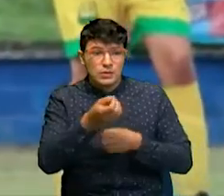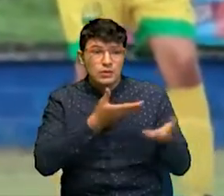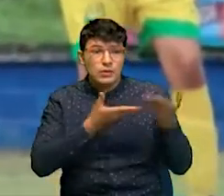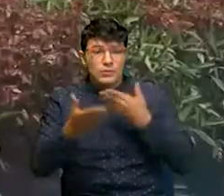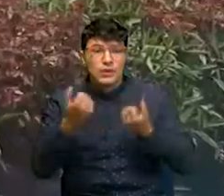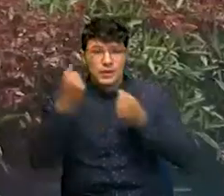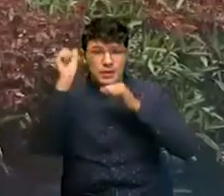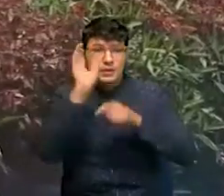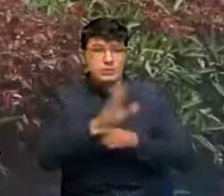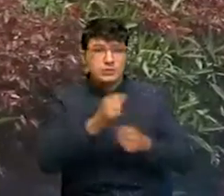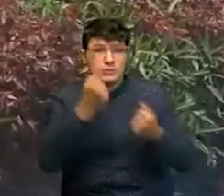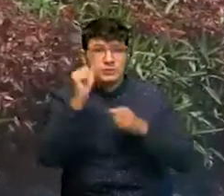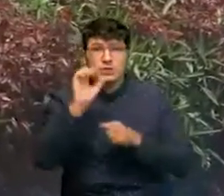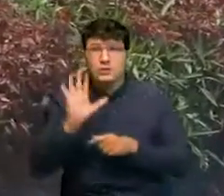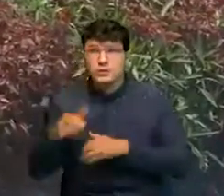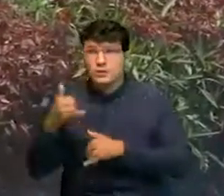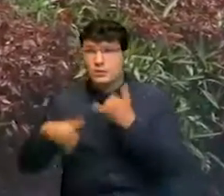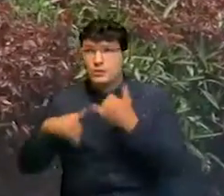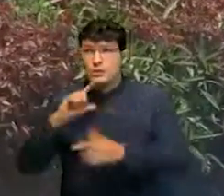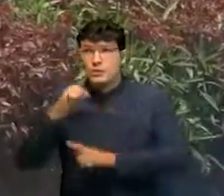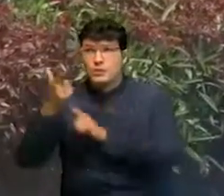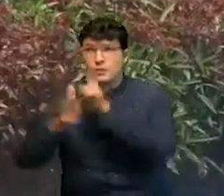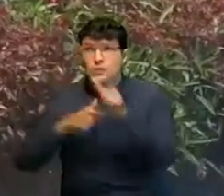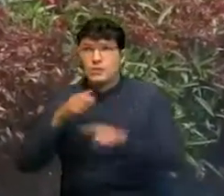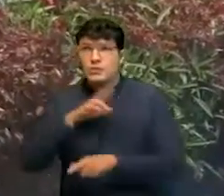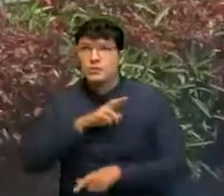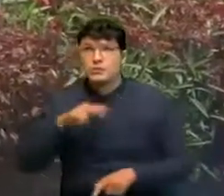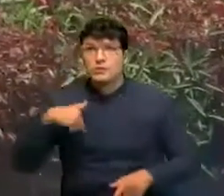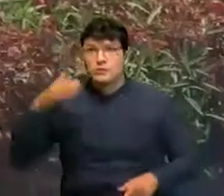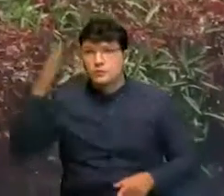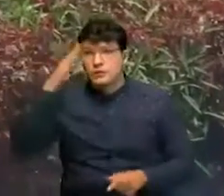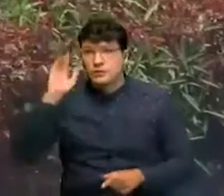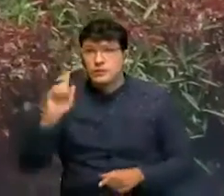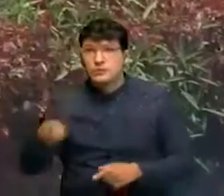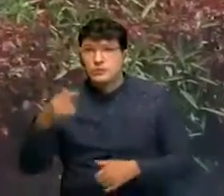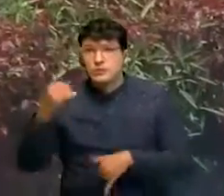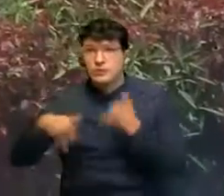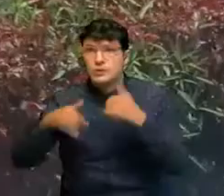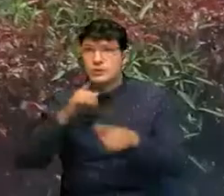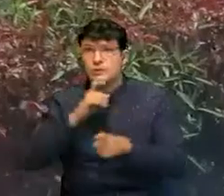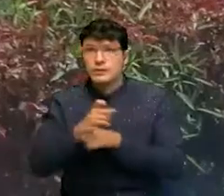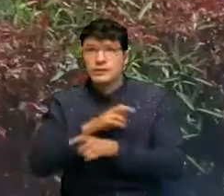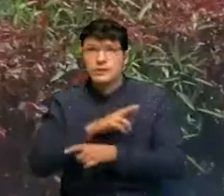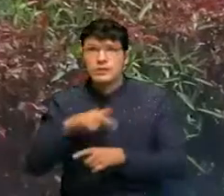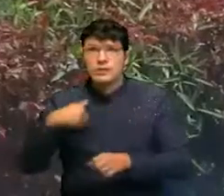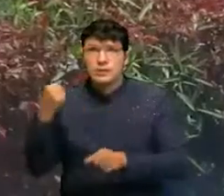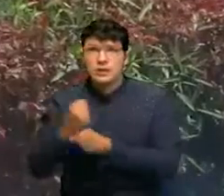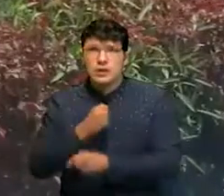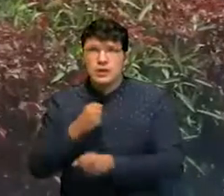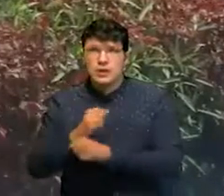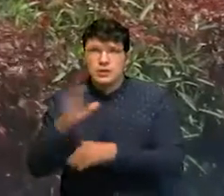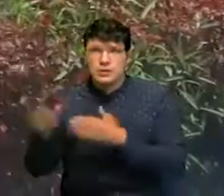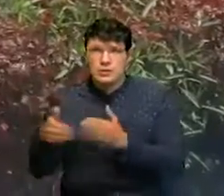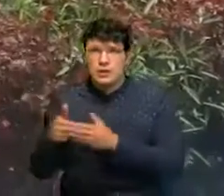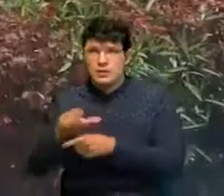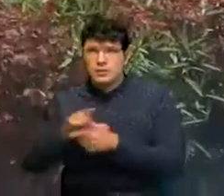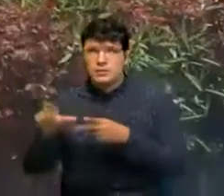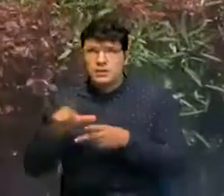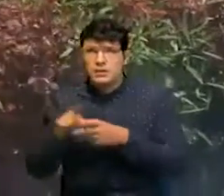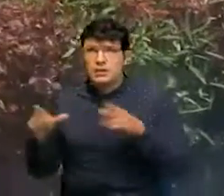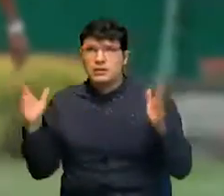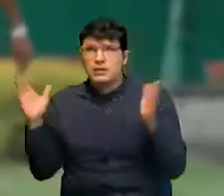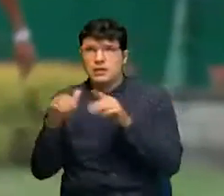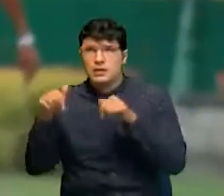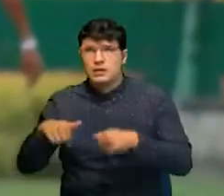la victoria. Bueno, el partido estuvo muy fuerte, sabíamos que era un rival directo, y bueno, nosotros trabajamos toda la semana para afrontar este partido tan bonito